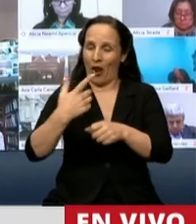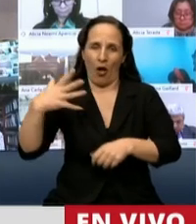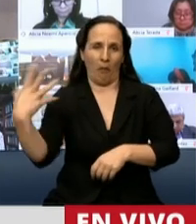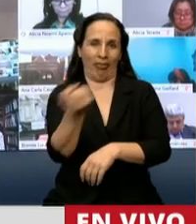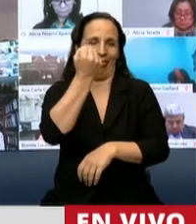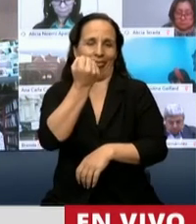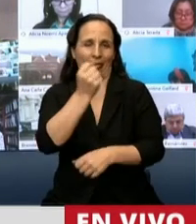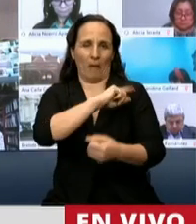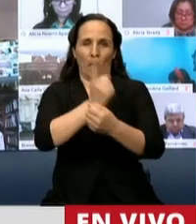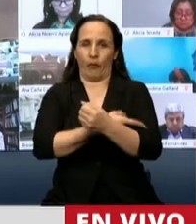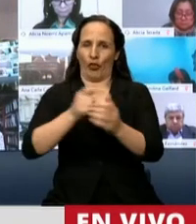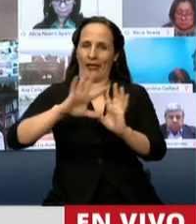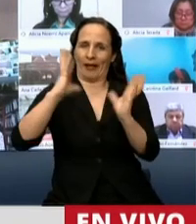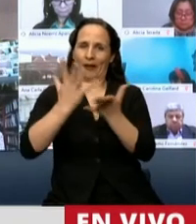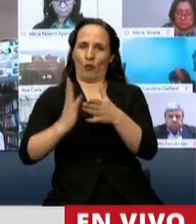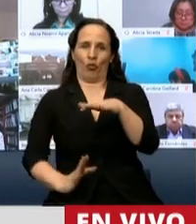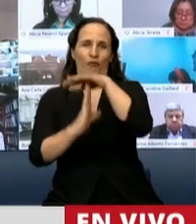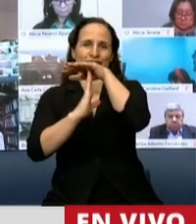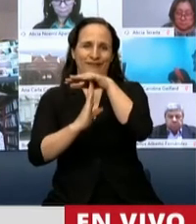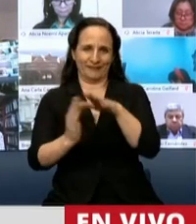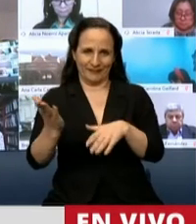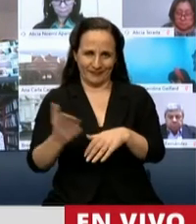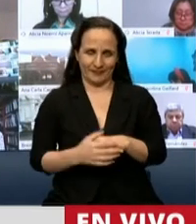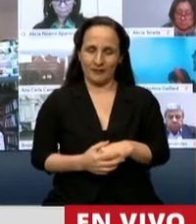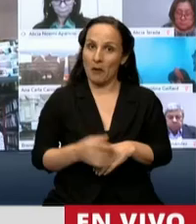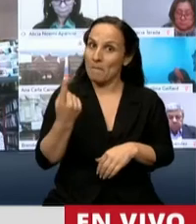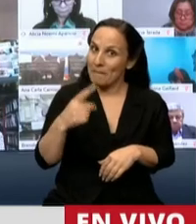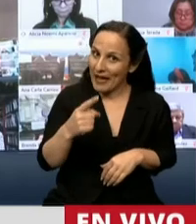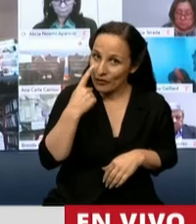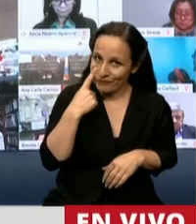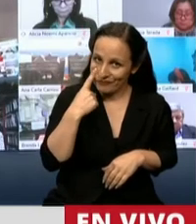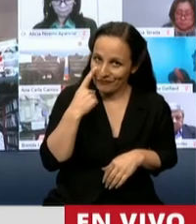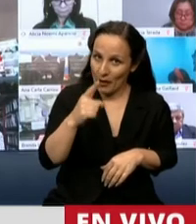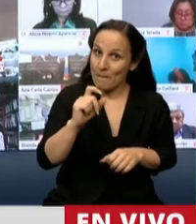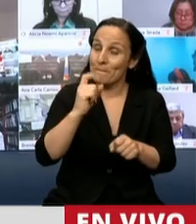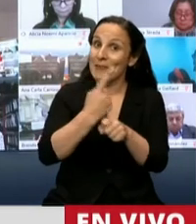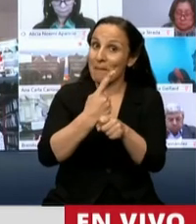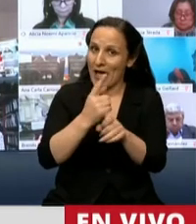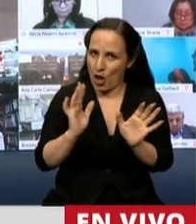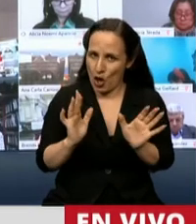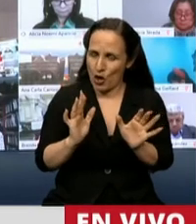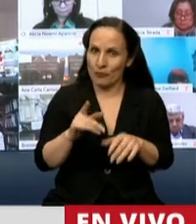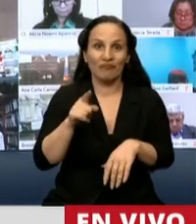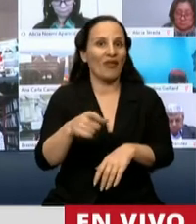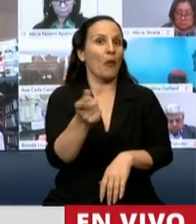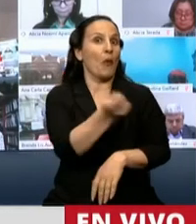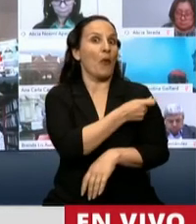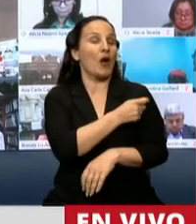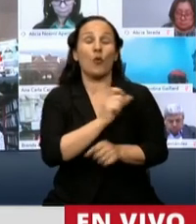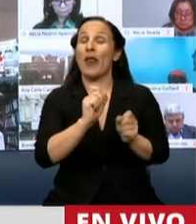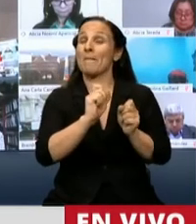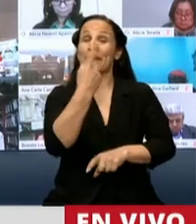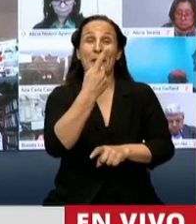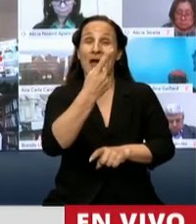nivel global. Ahora, atención, primero, no significa que la primer vacuna que